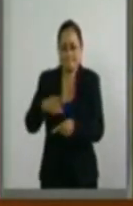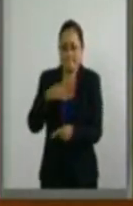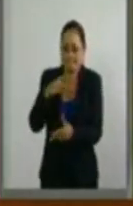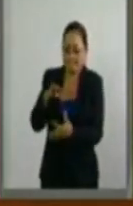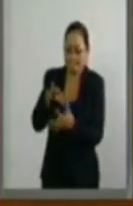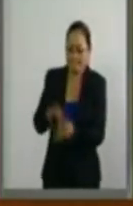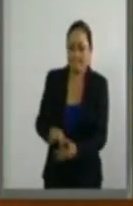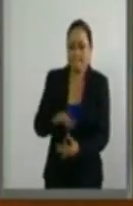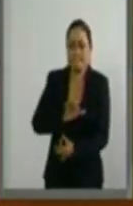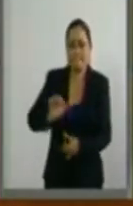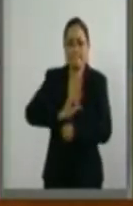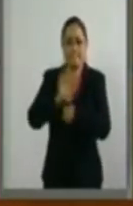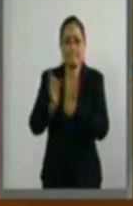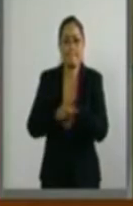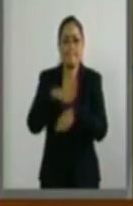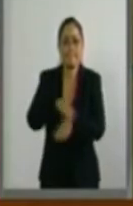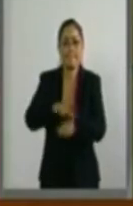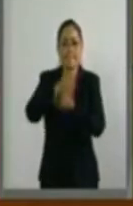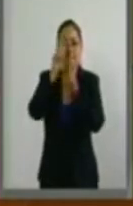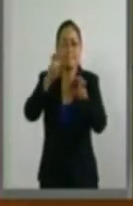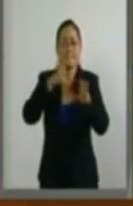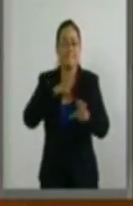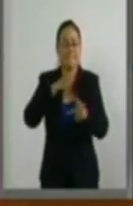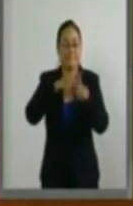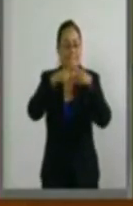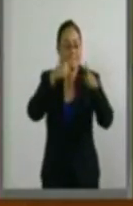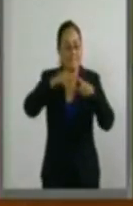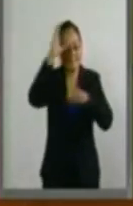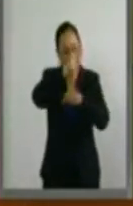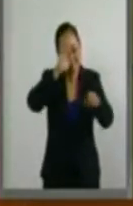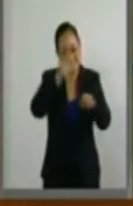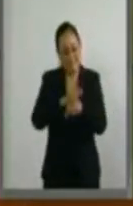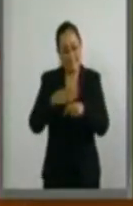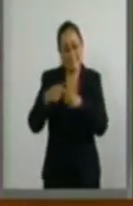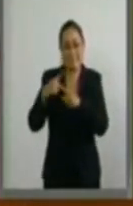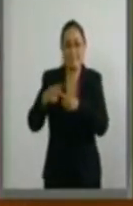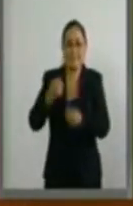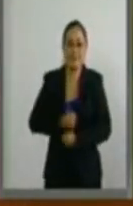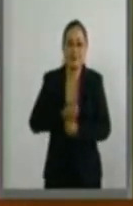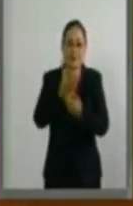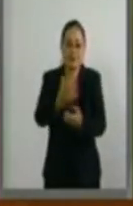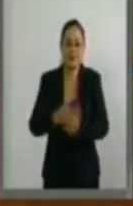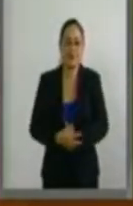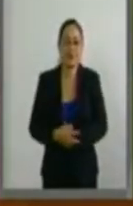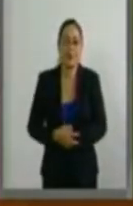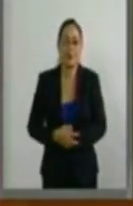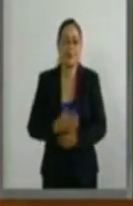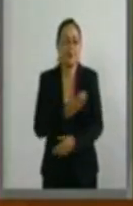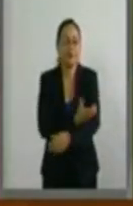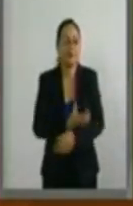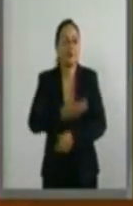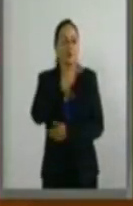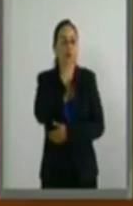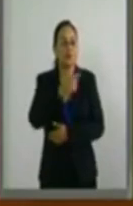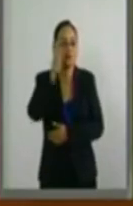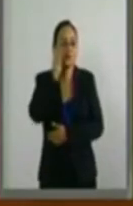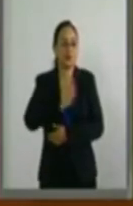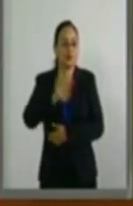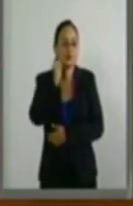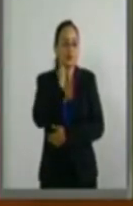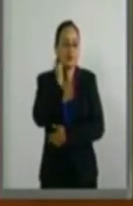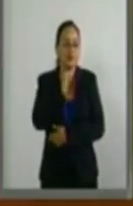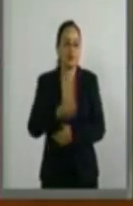marco de diversidad cultural en todas las manifestaciones. Compañeras y compañeros